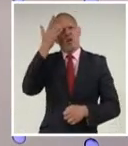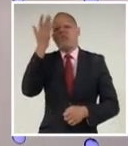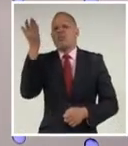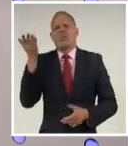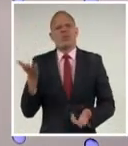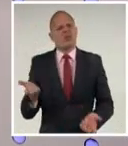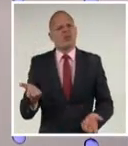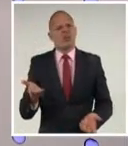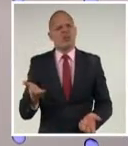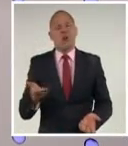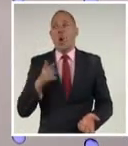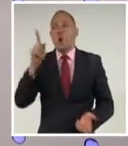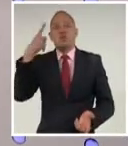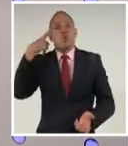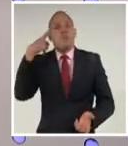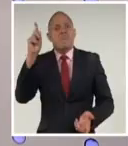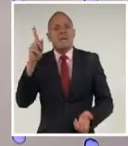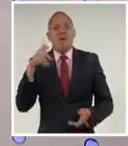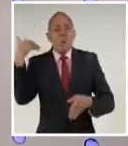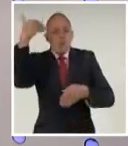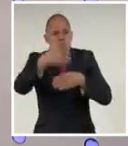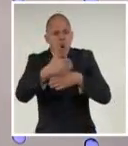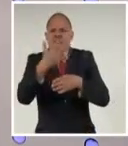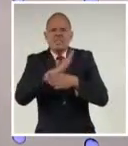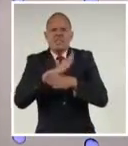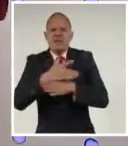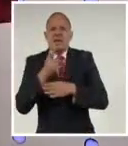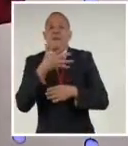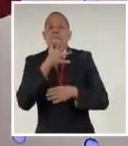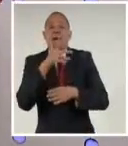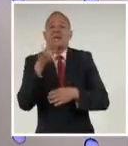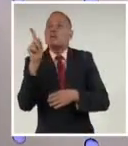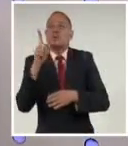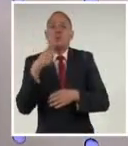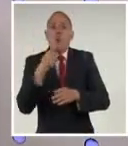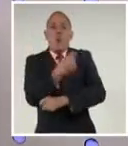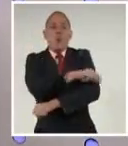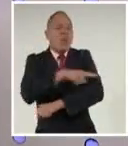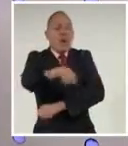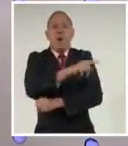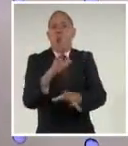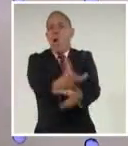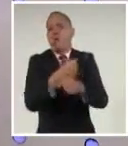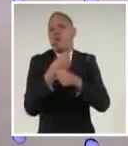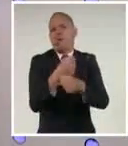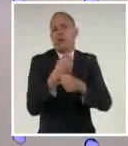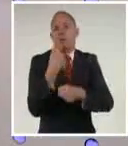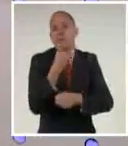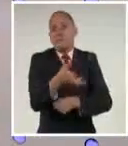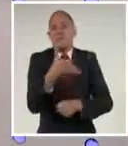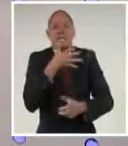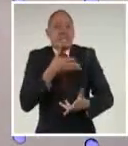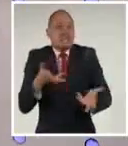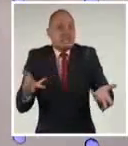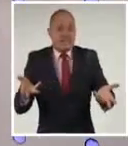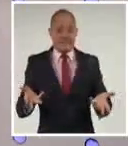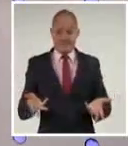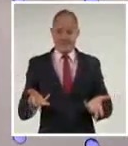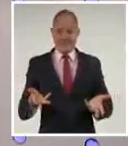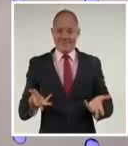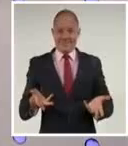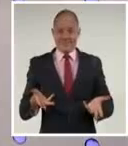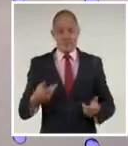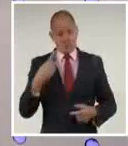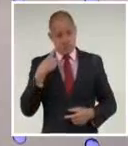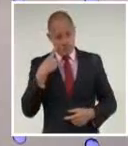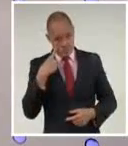que piensan que asfixiar a millones de cubanos en privaciones por un fin político es correcto o decente. Cuando se intente